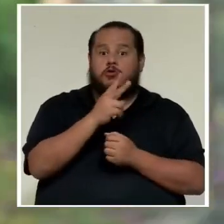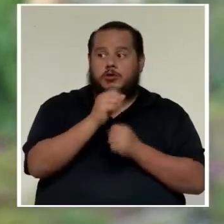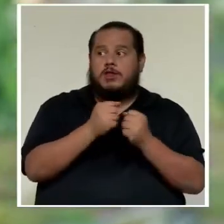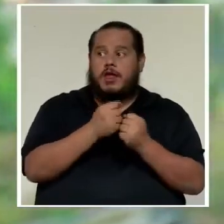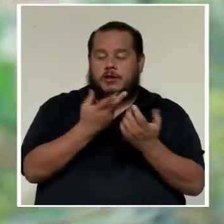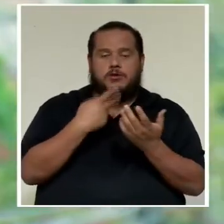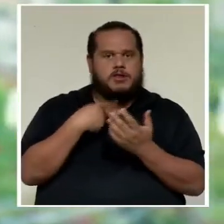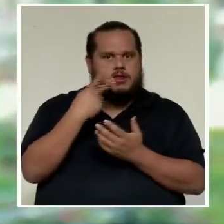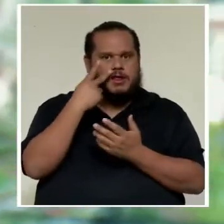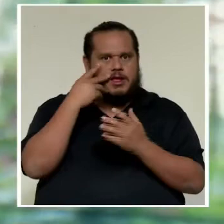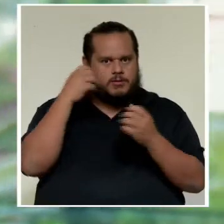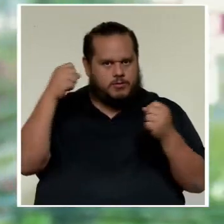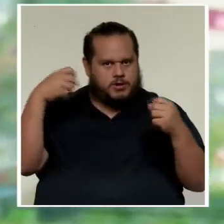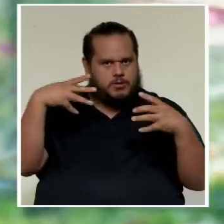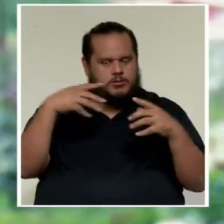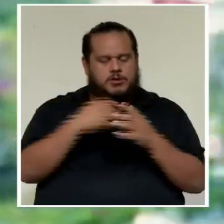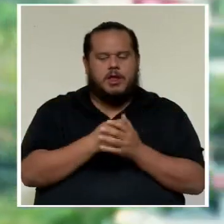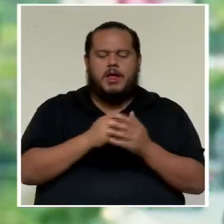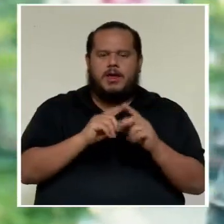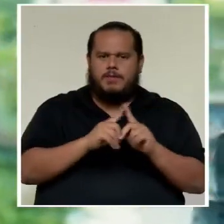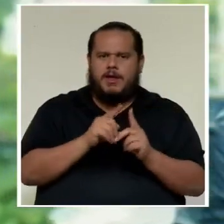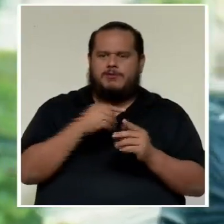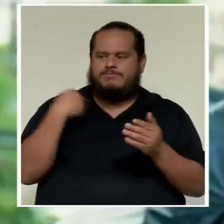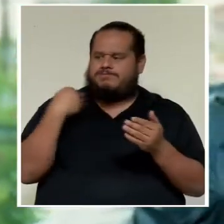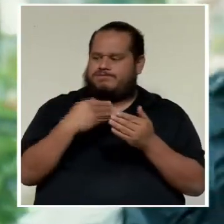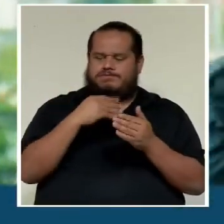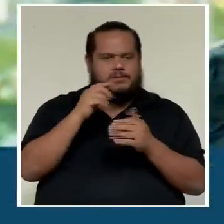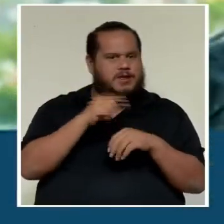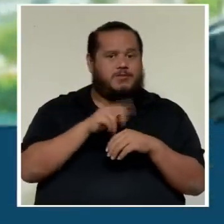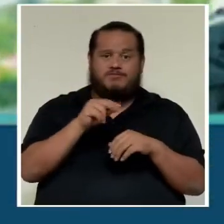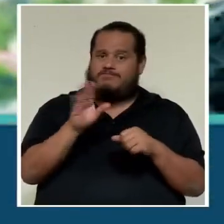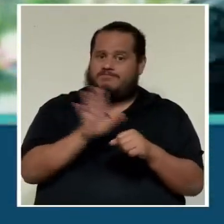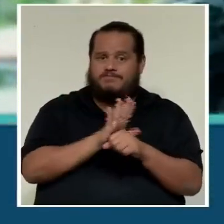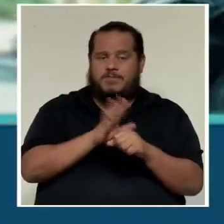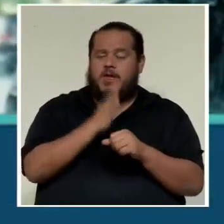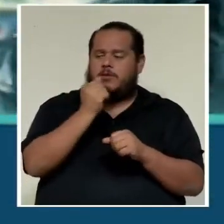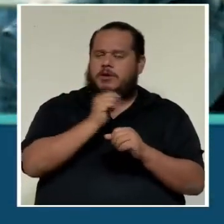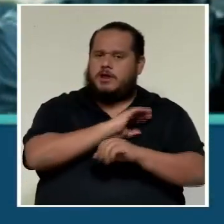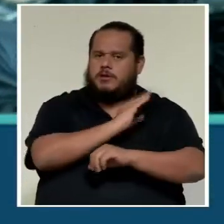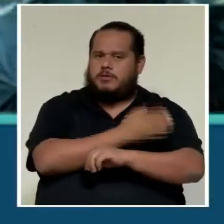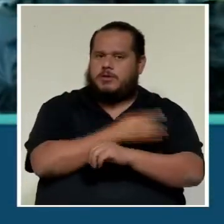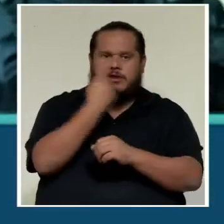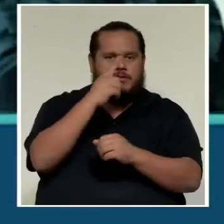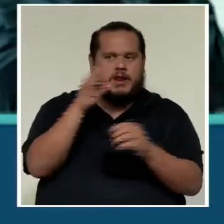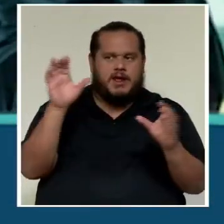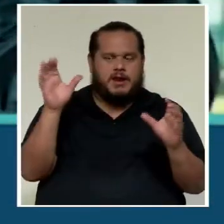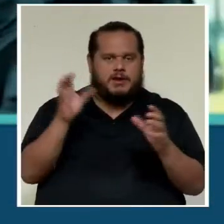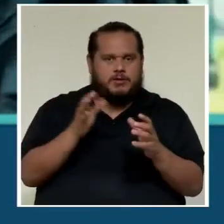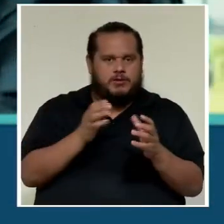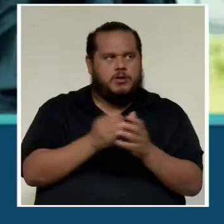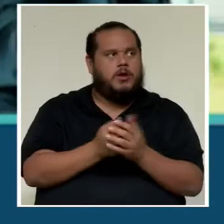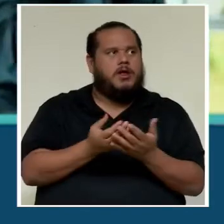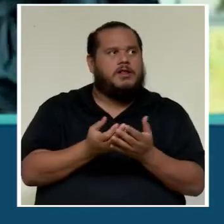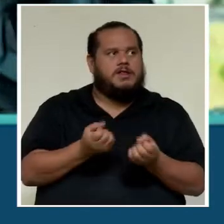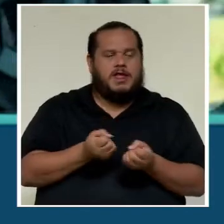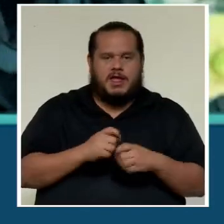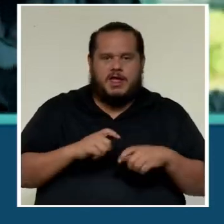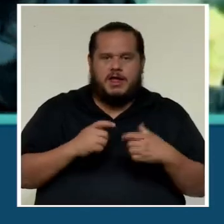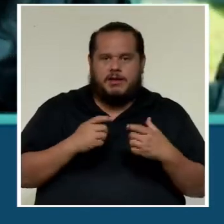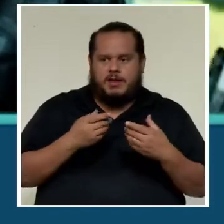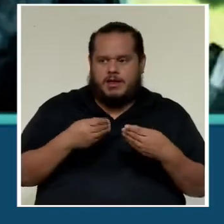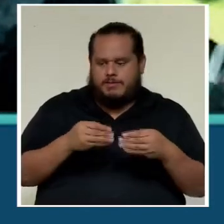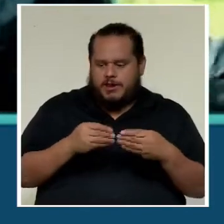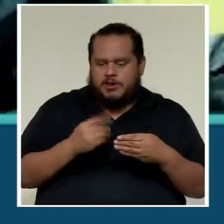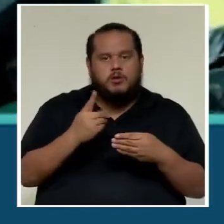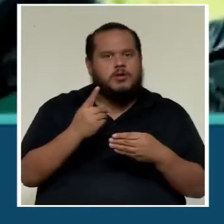luz. Sin embargo, este tiempo no le ha sido suficiente. Y es que pese a los esfuerzos para la reducción de plásticos de un solo uso, por